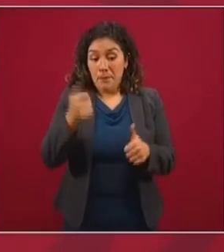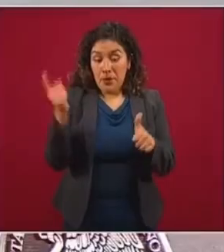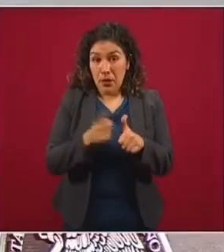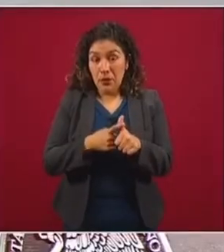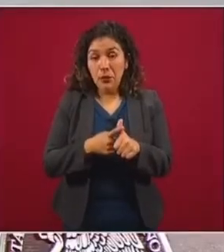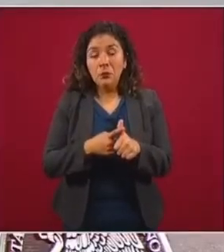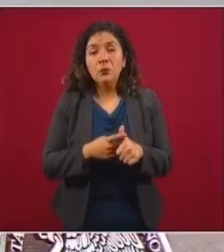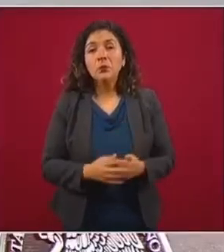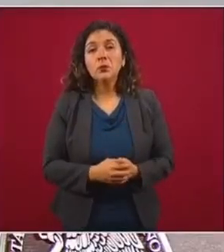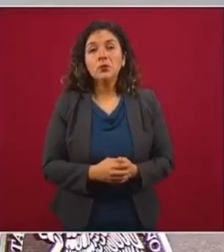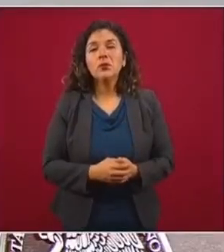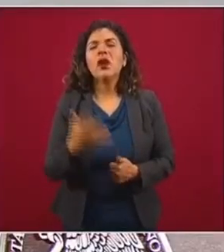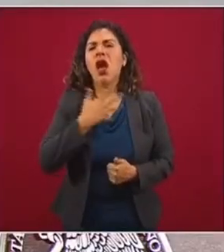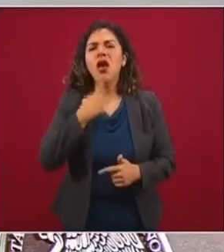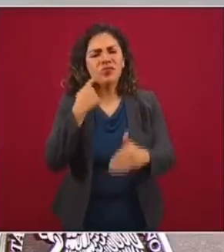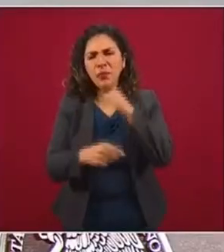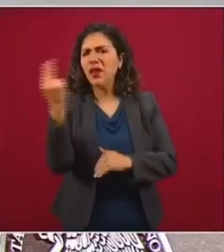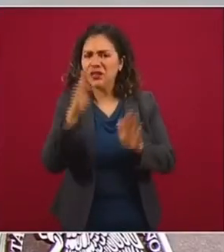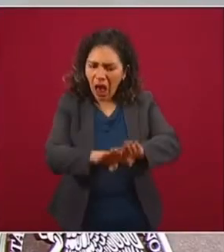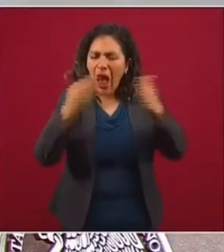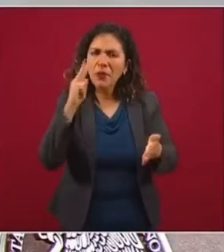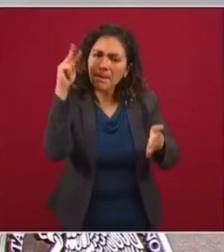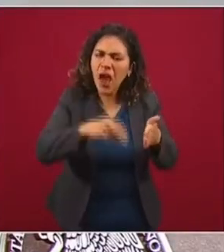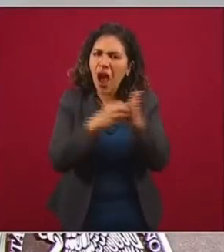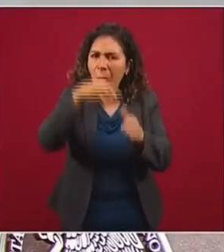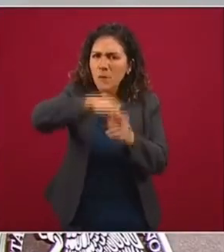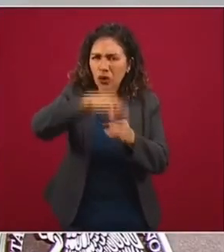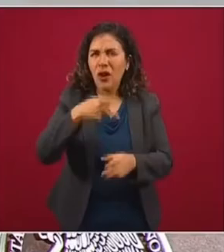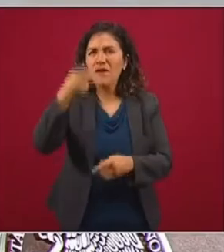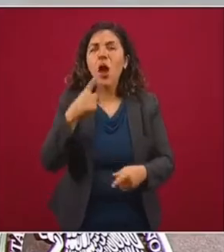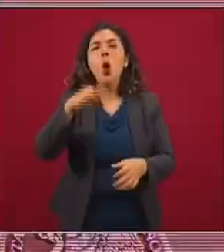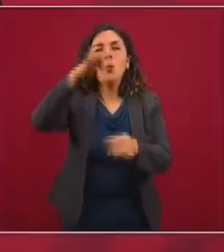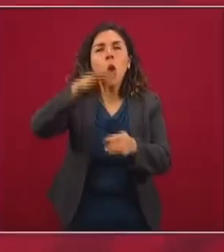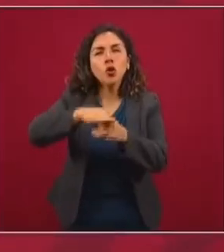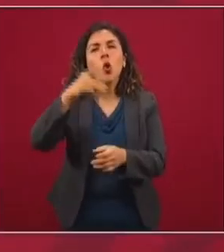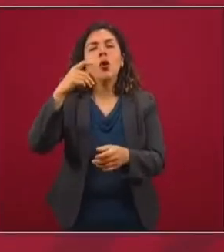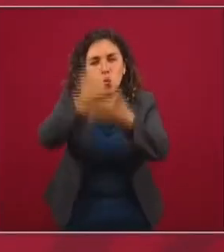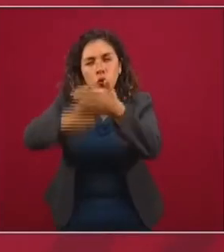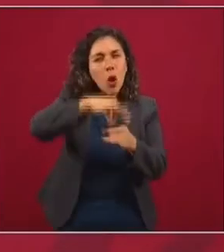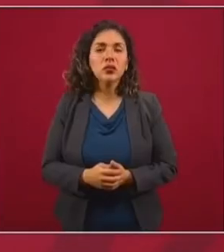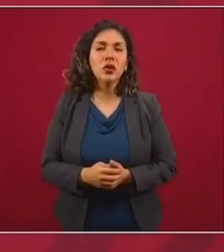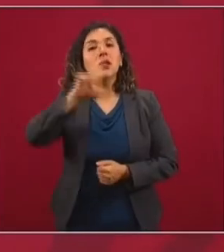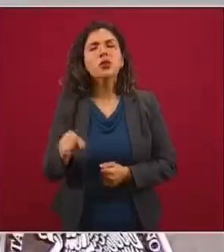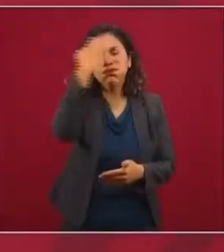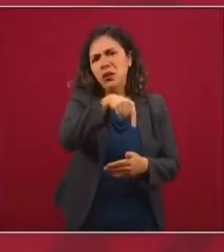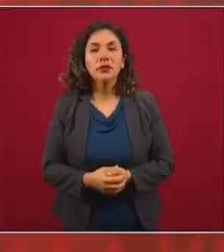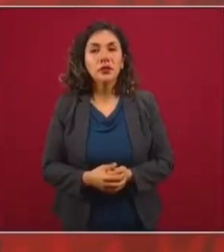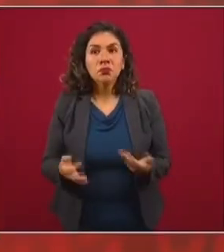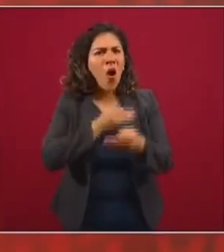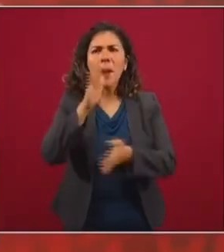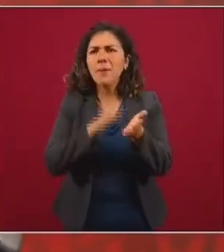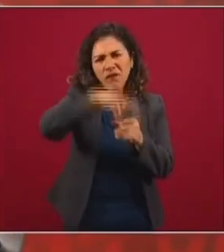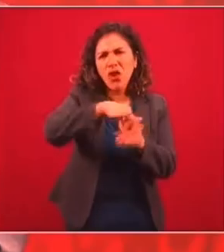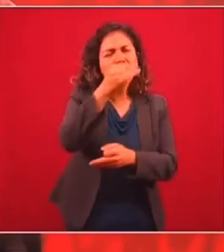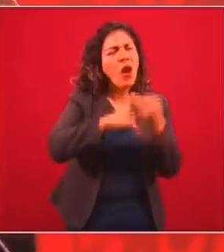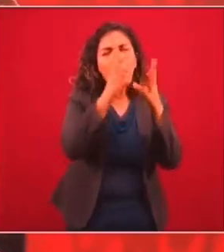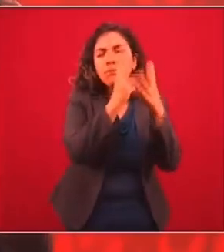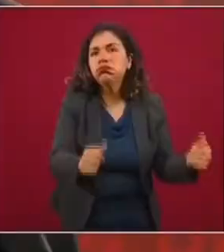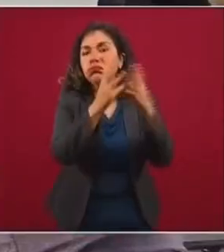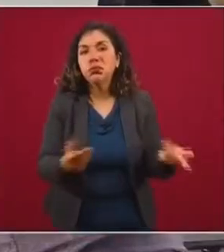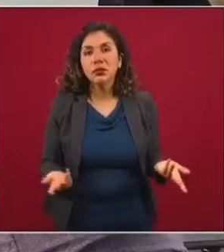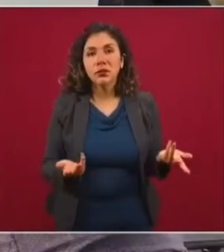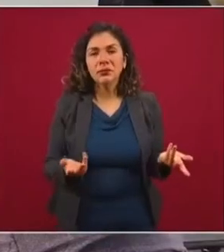primero una demanda de que se abrieran los paquetes. Voto por voto, casilla por casilla. Varias bromas malas después.